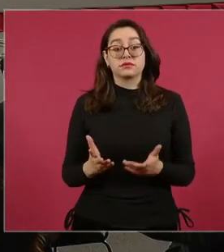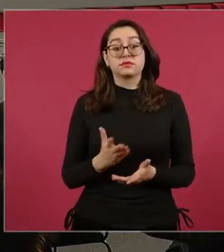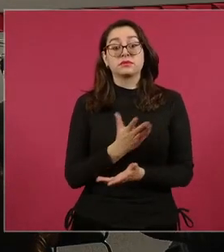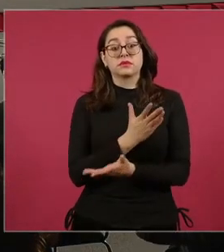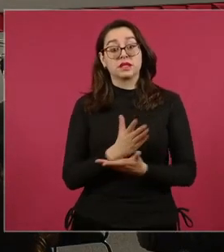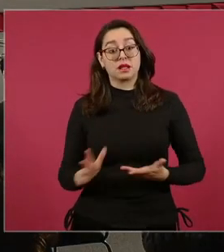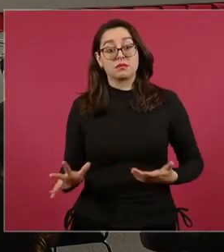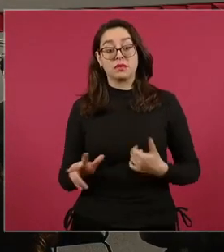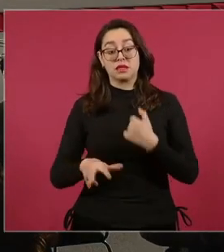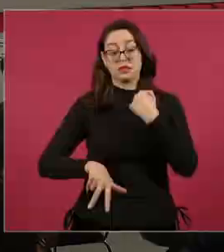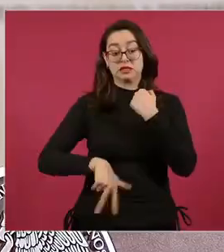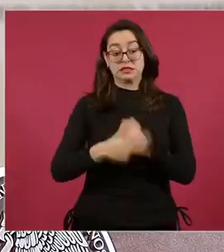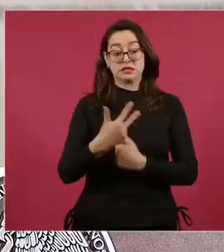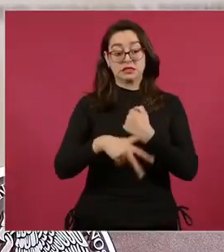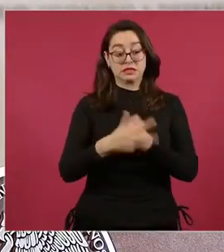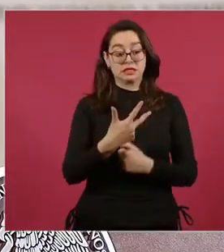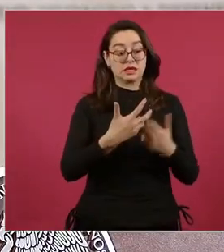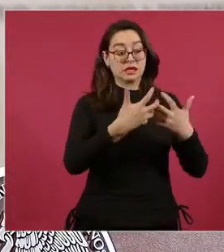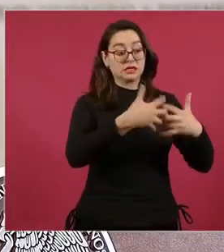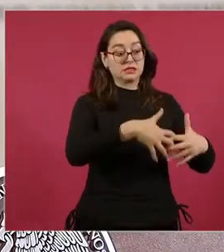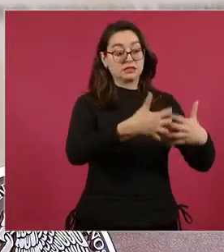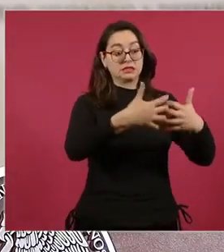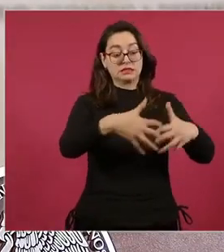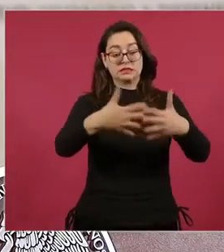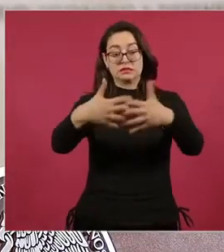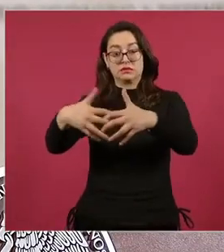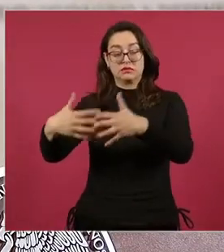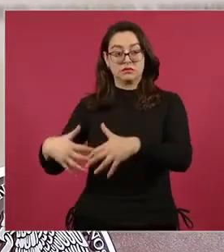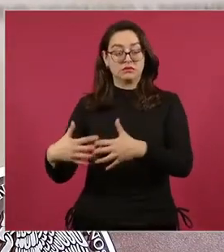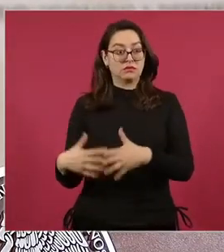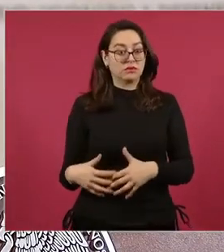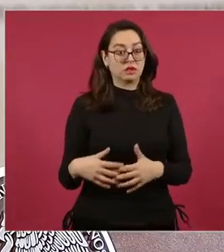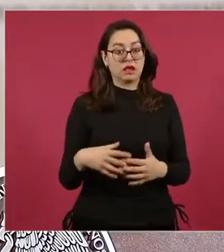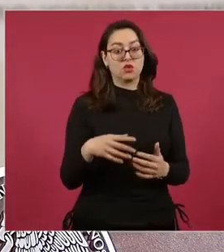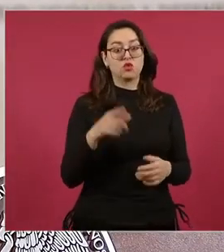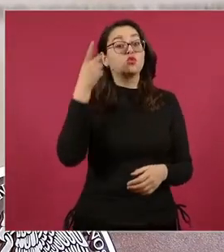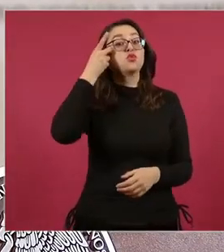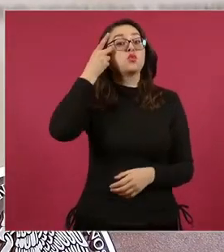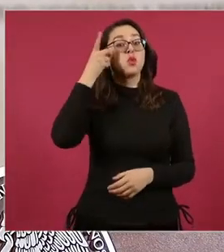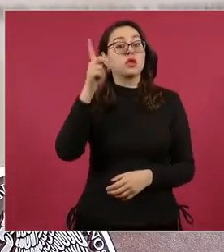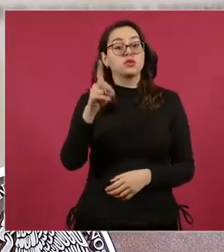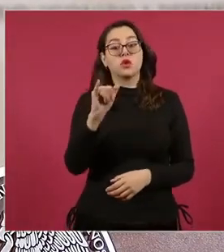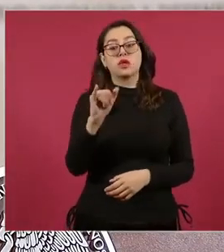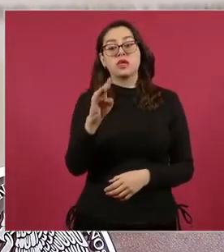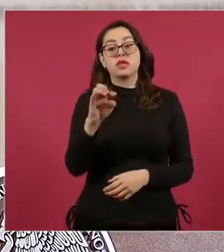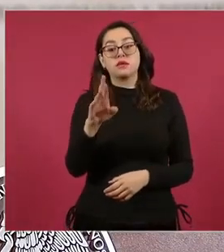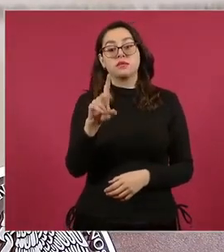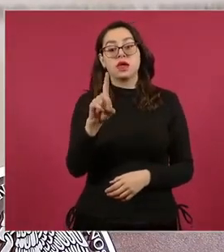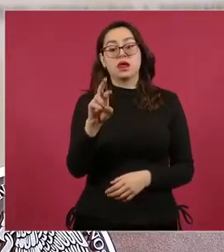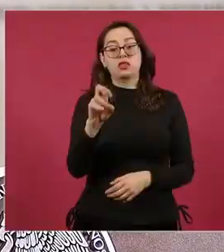de generación ex Iberdrola a la CFE, que le adicionará